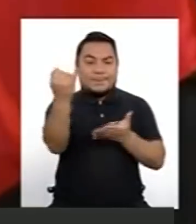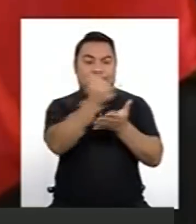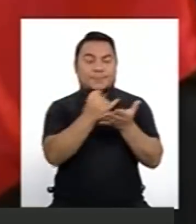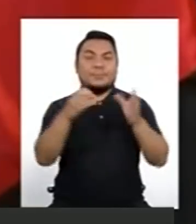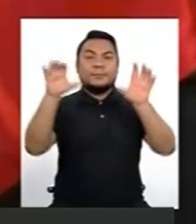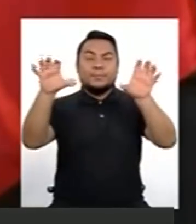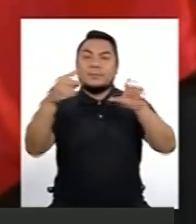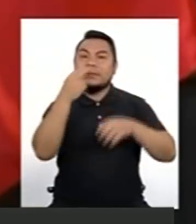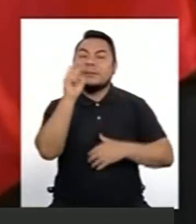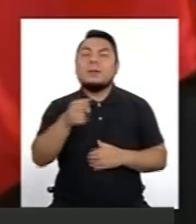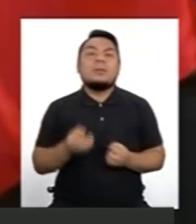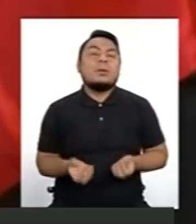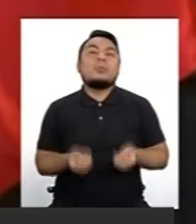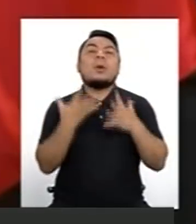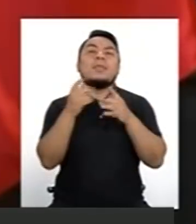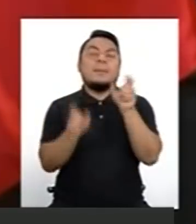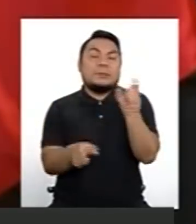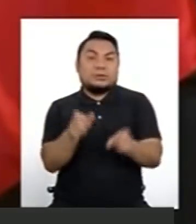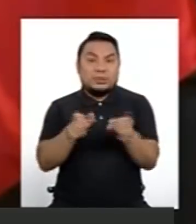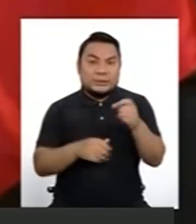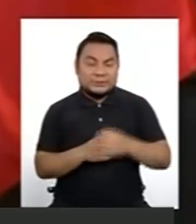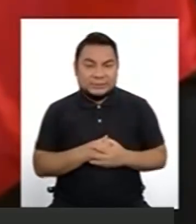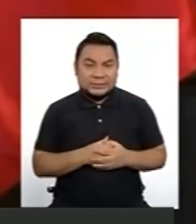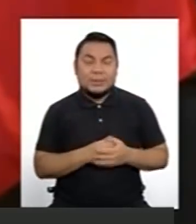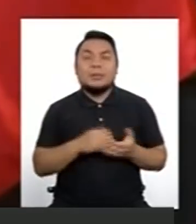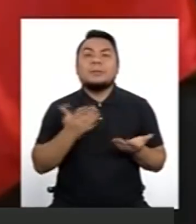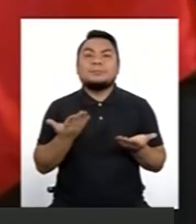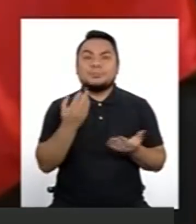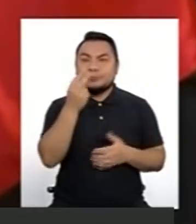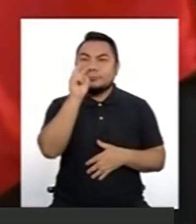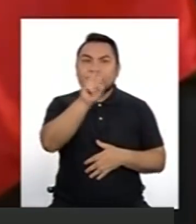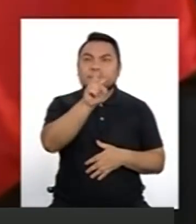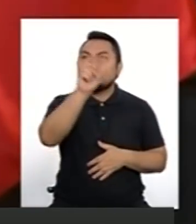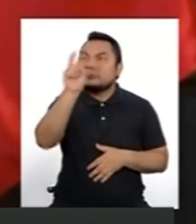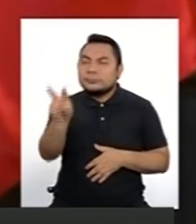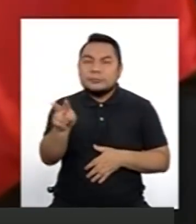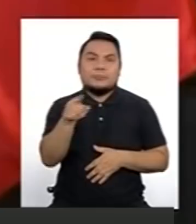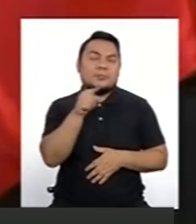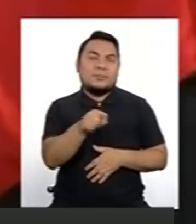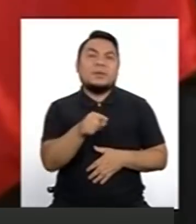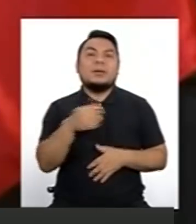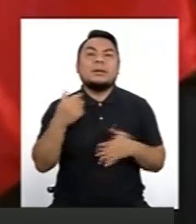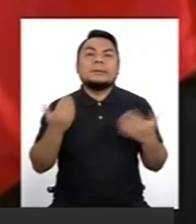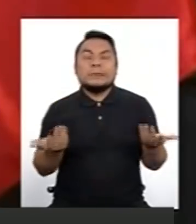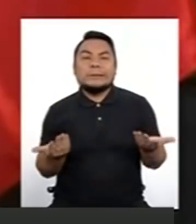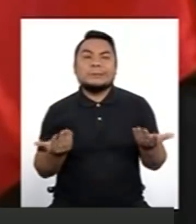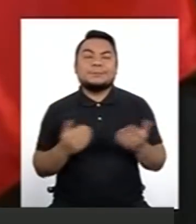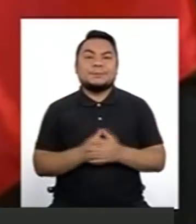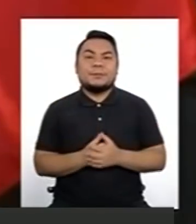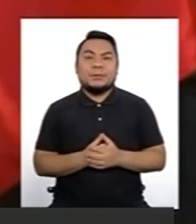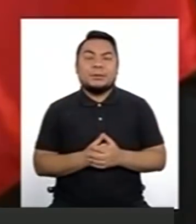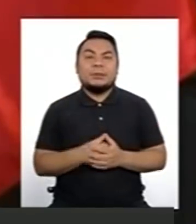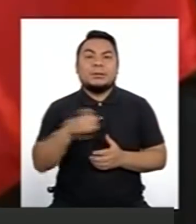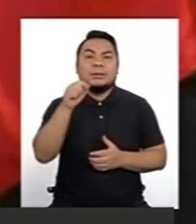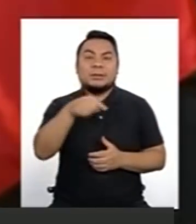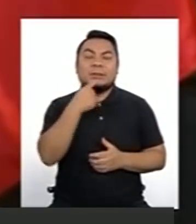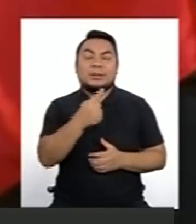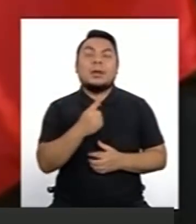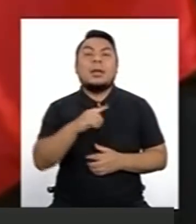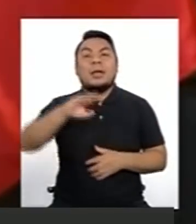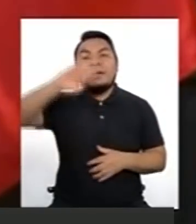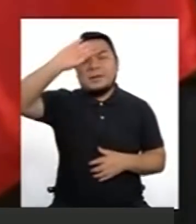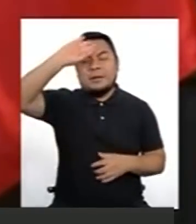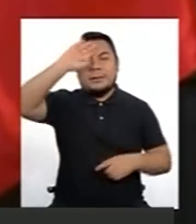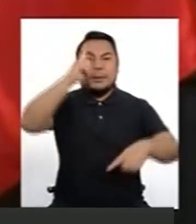refieren a cuál es la cantidad de personas que están con carácter de